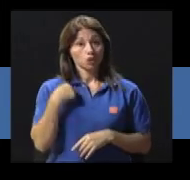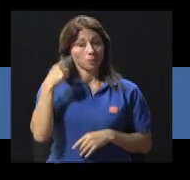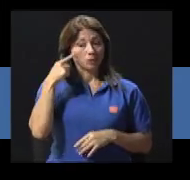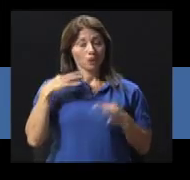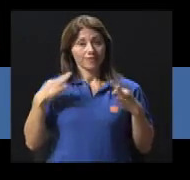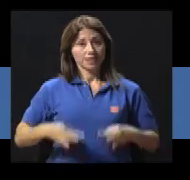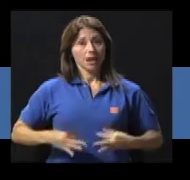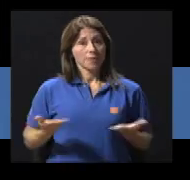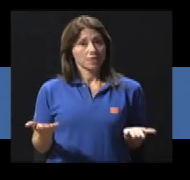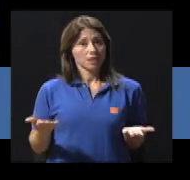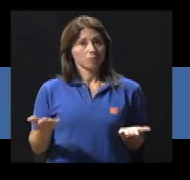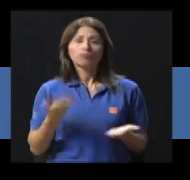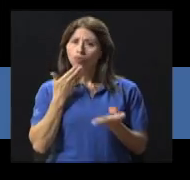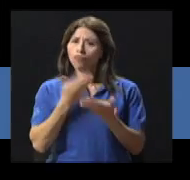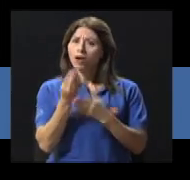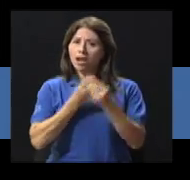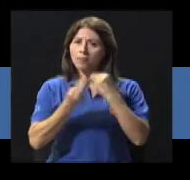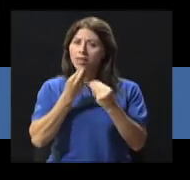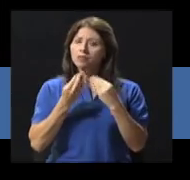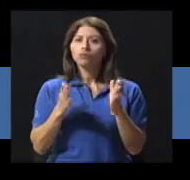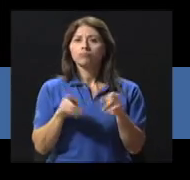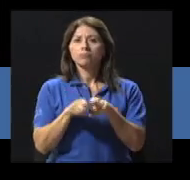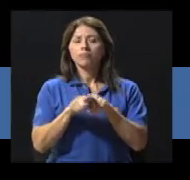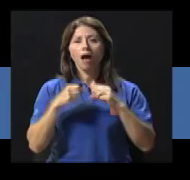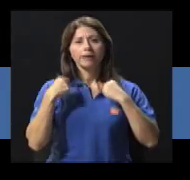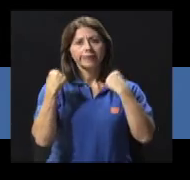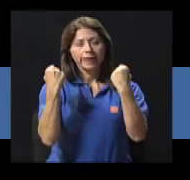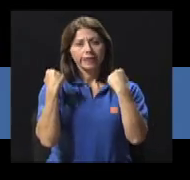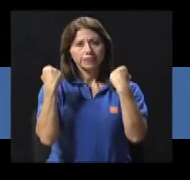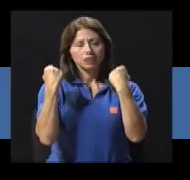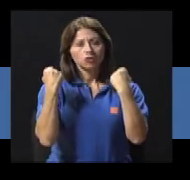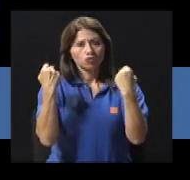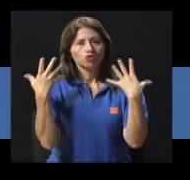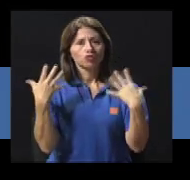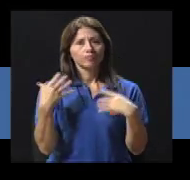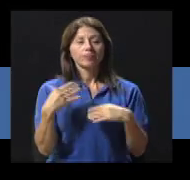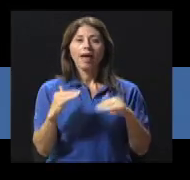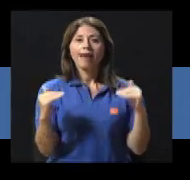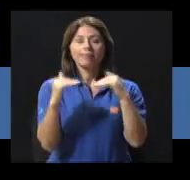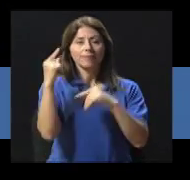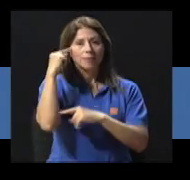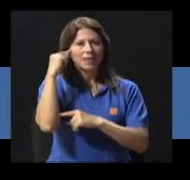cuando. Pienso que físicamente, bueno, la buena alimentación, hacer ejercicios,